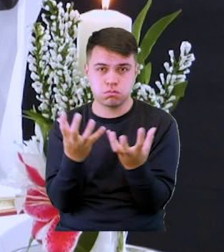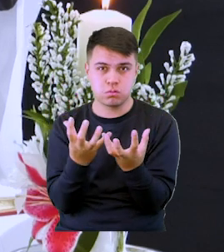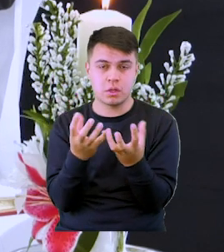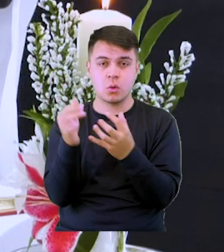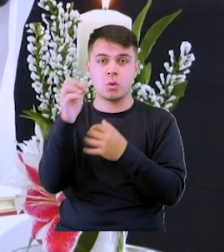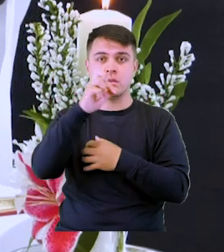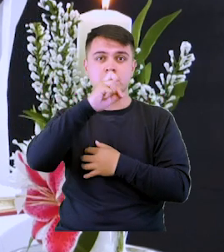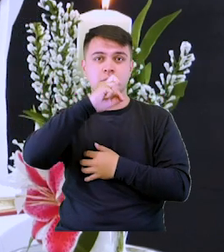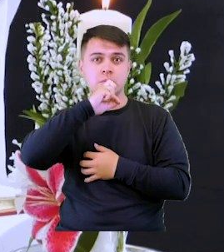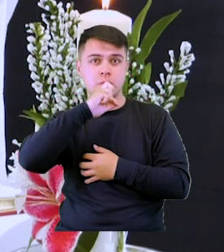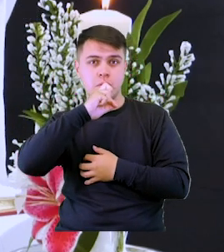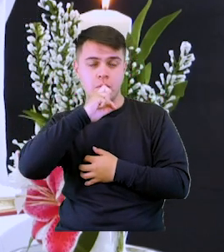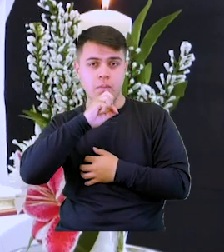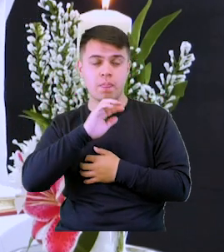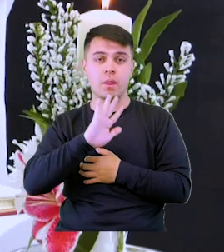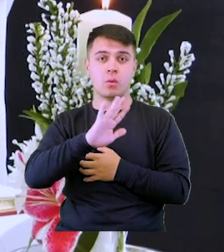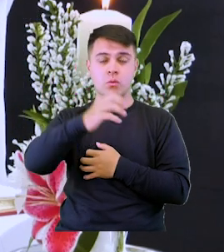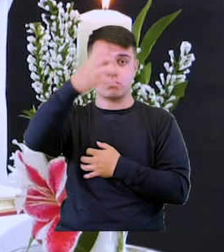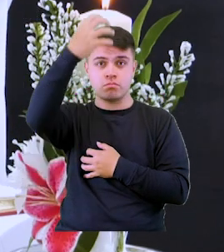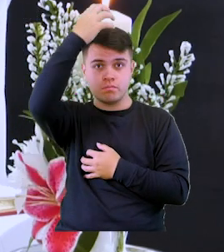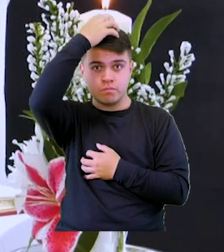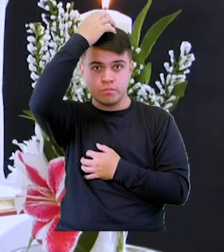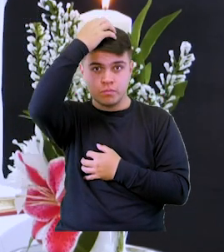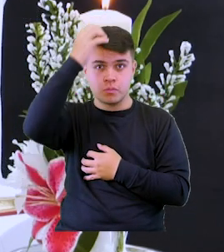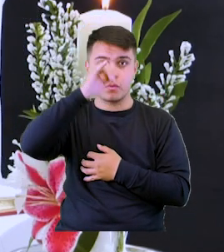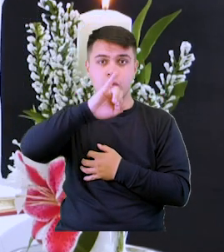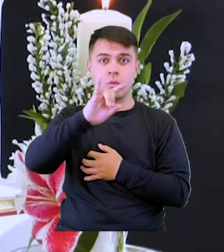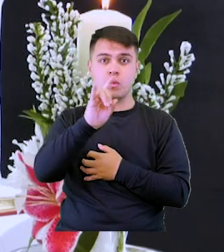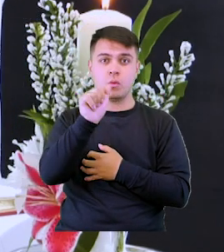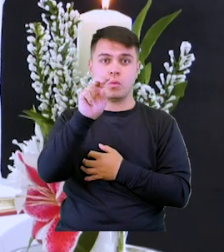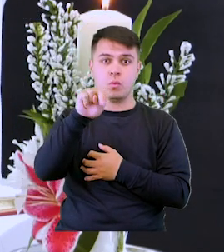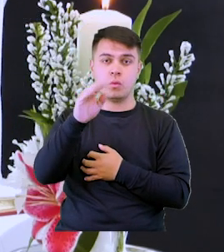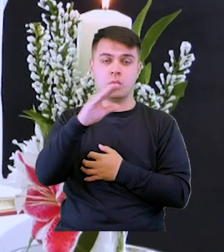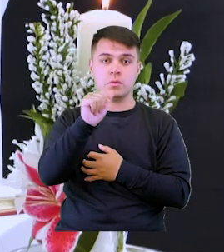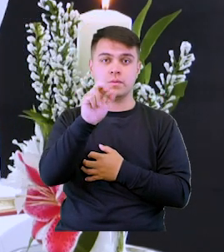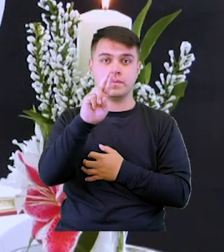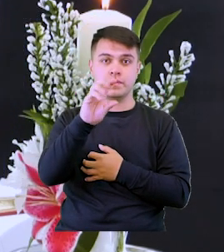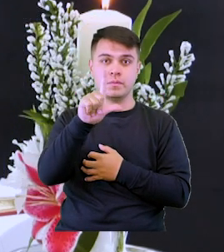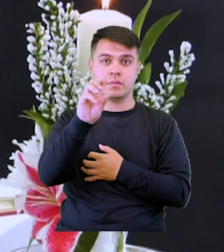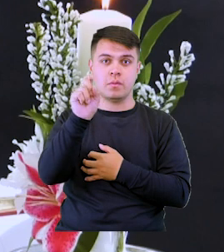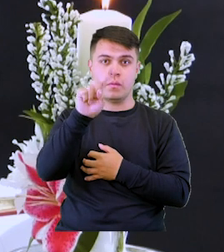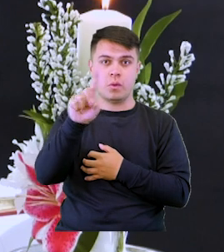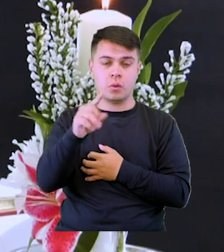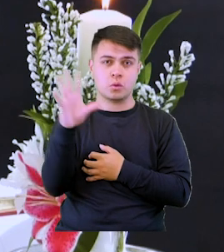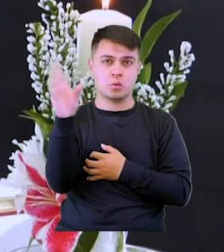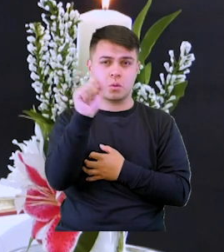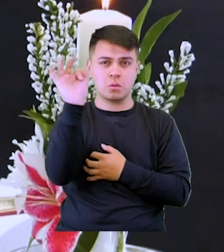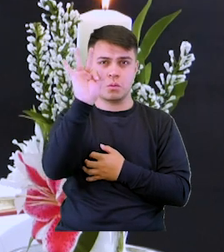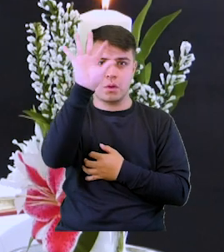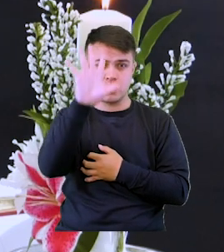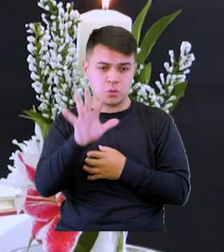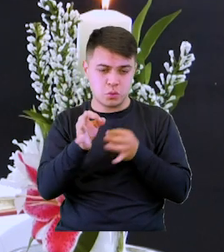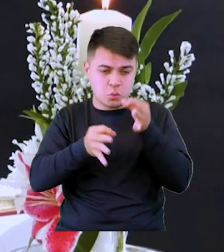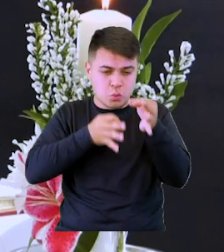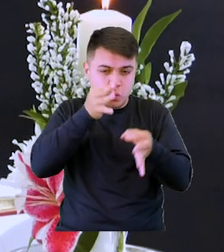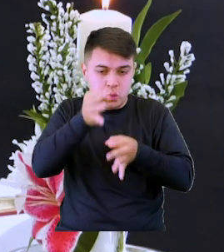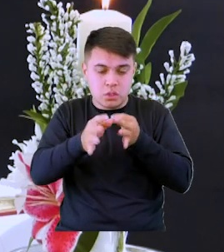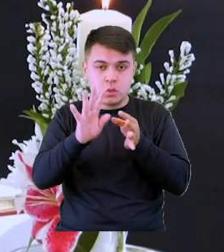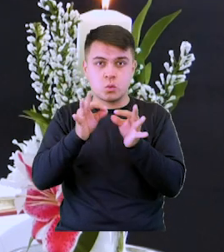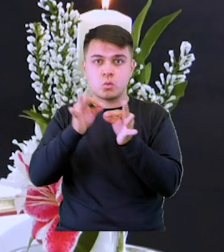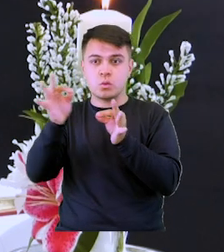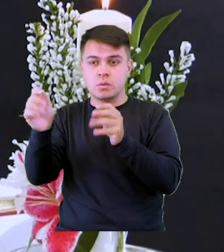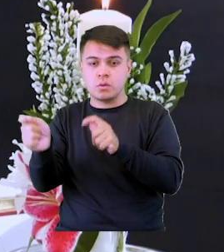y con el Papa Francisco, con nuestro Obispo Juan Carlos y todos los pastores que cuidan de tu pueblo, llévala a